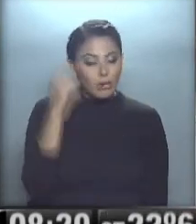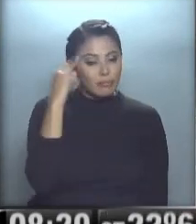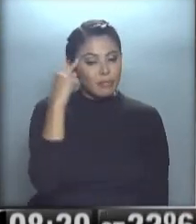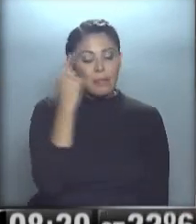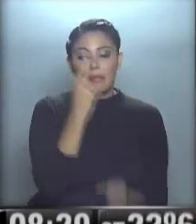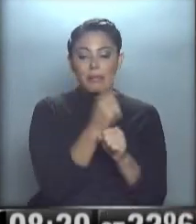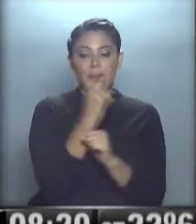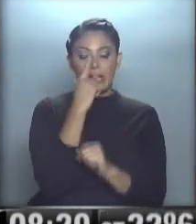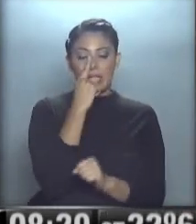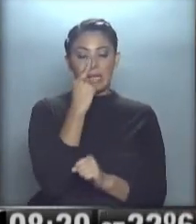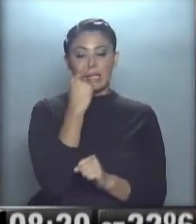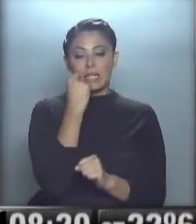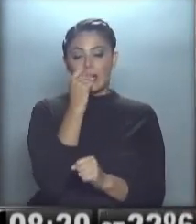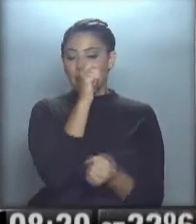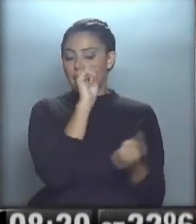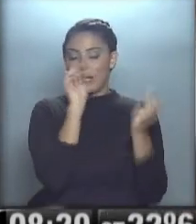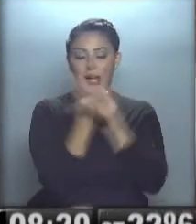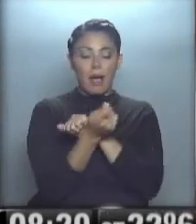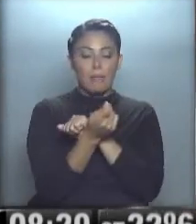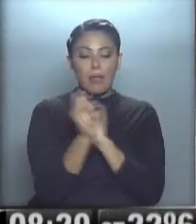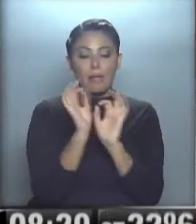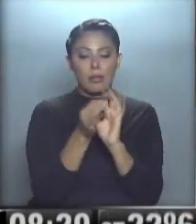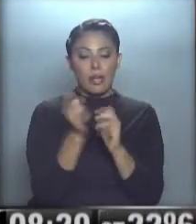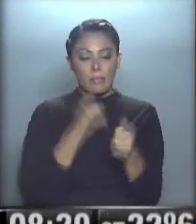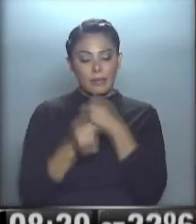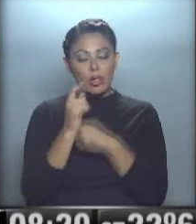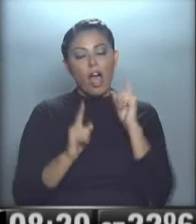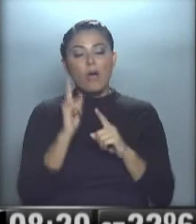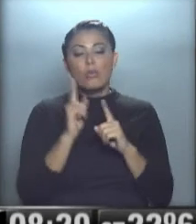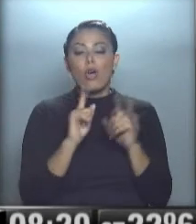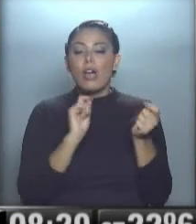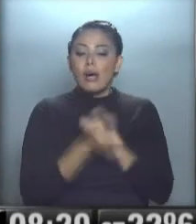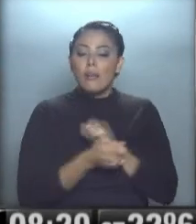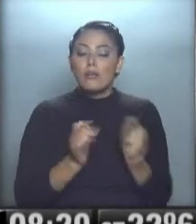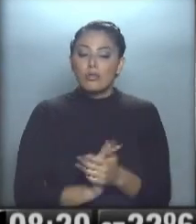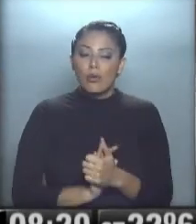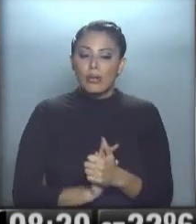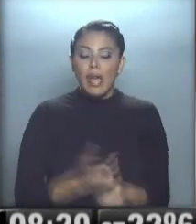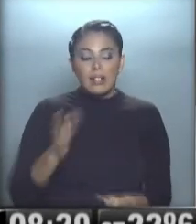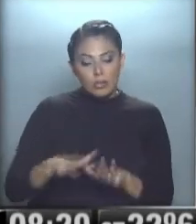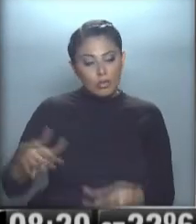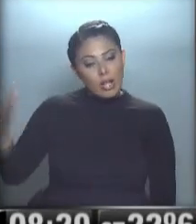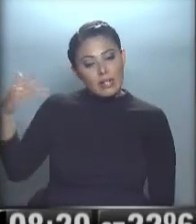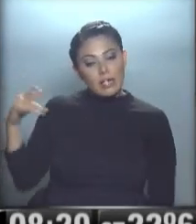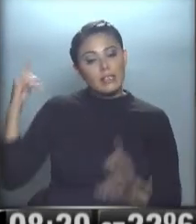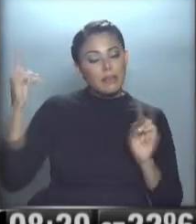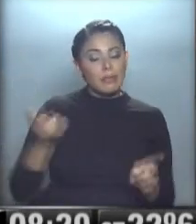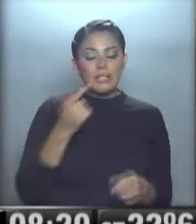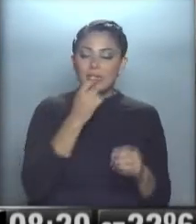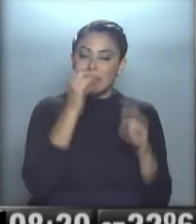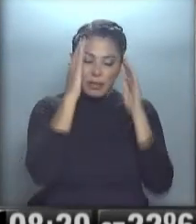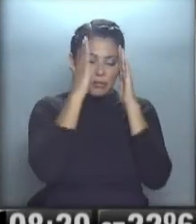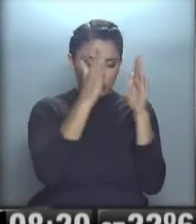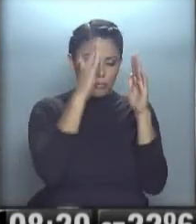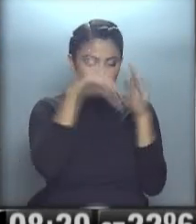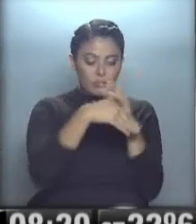primer día de las modificaciones en el mercado cambiario, si analiza algunas modificaciones respecto a lo sucedido ayer. Y por otro lado, que profundice un poco,